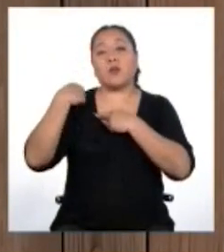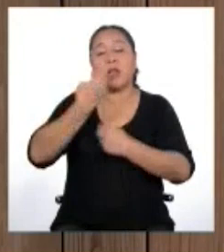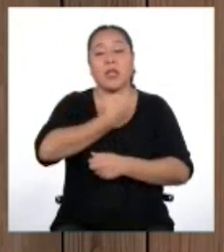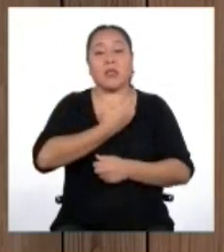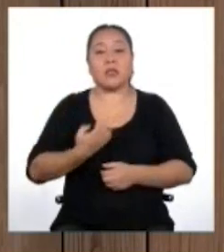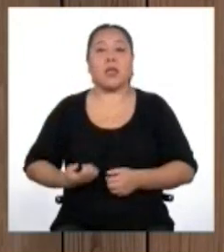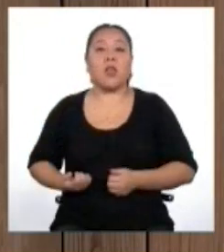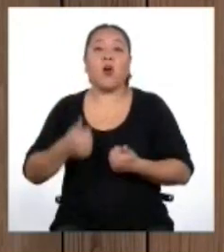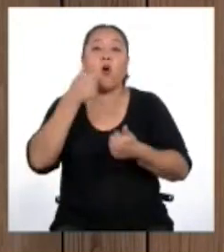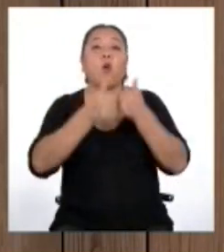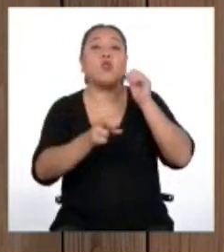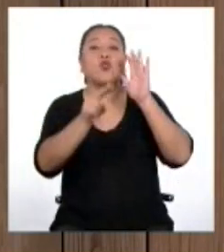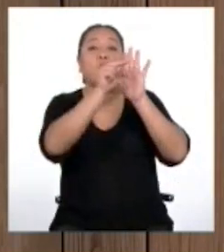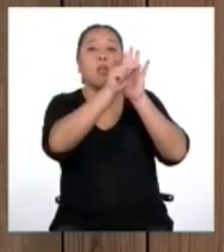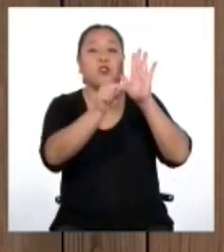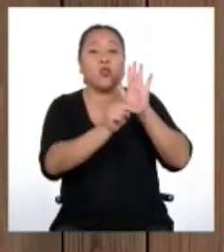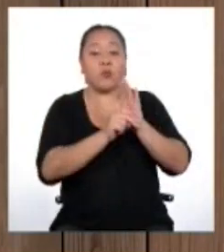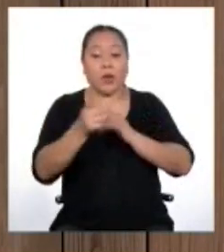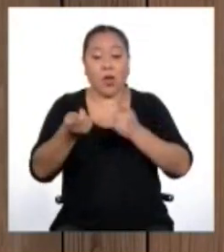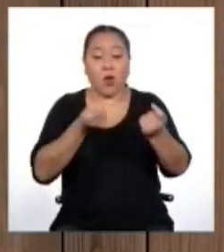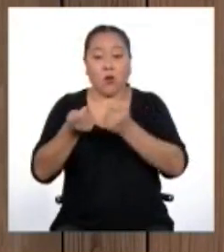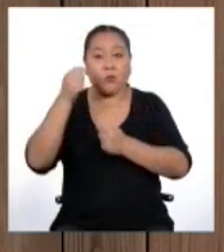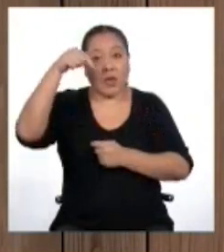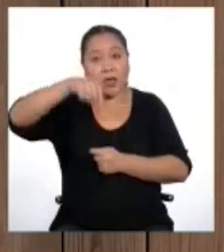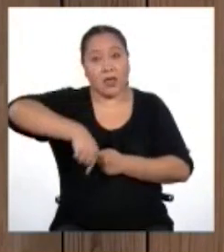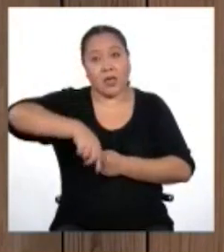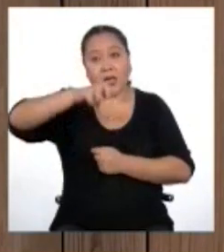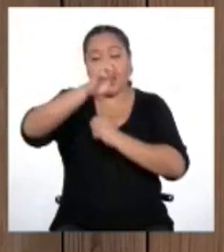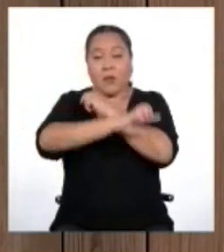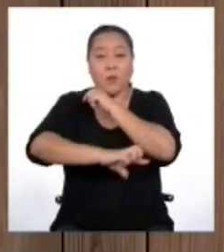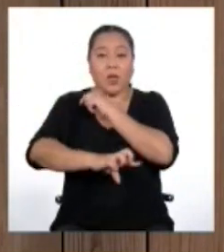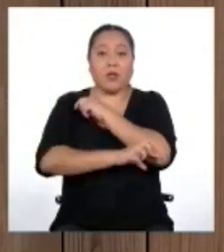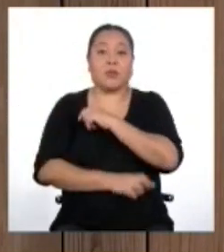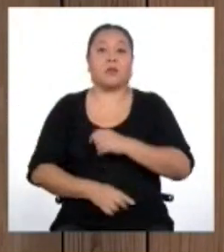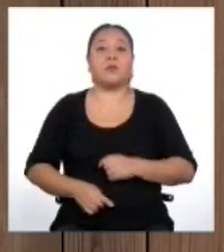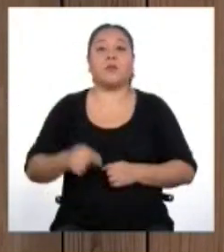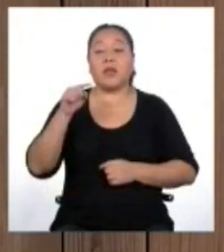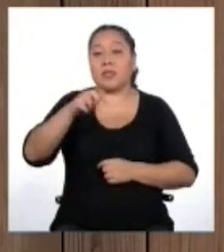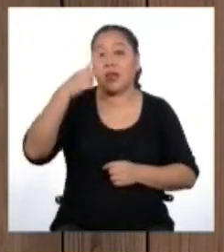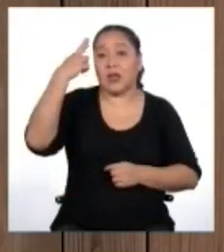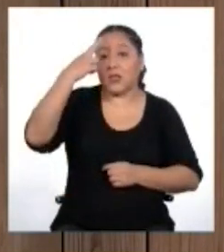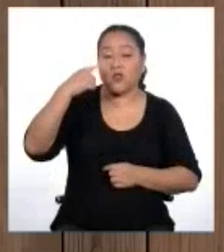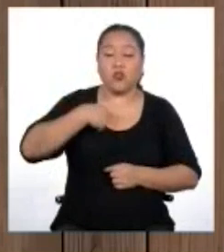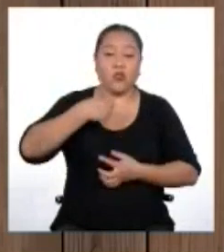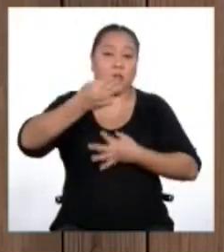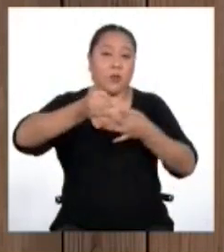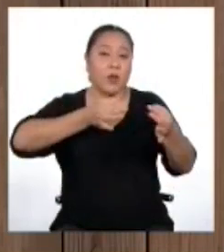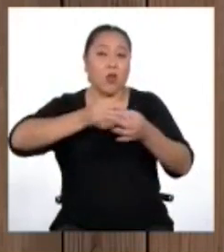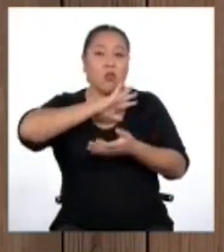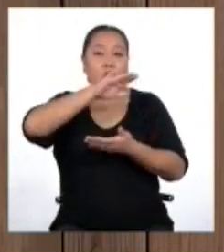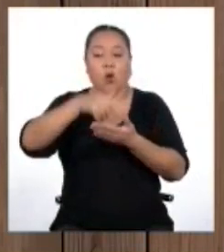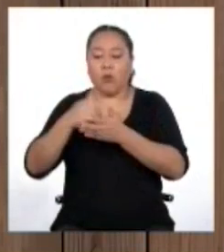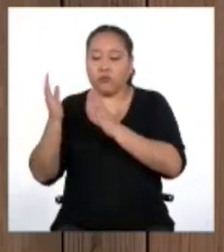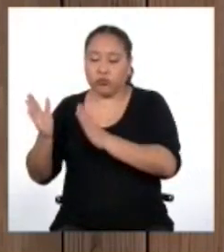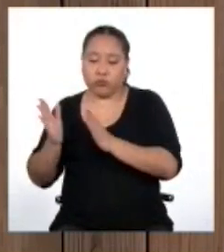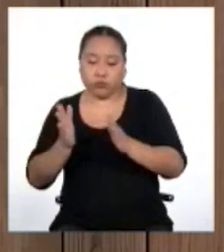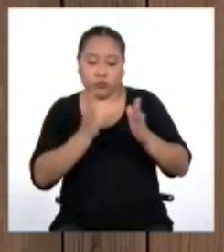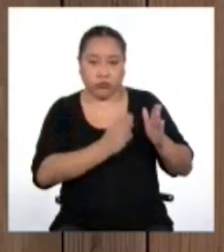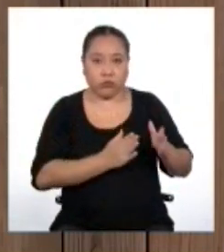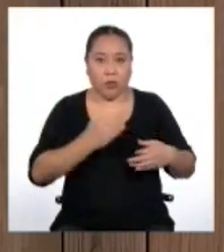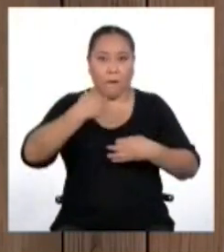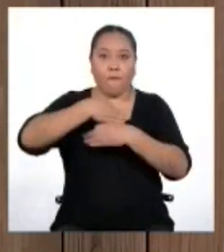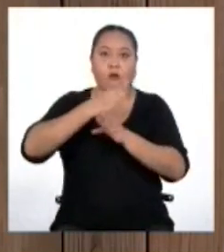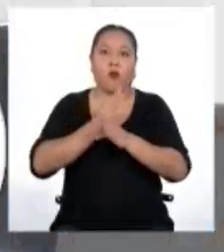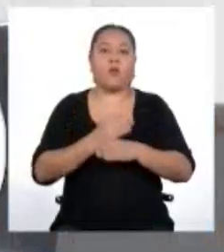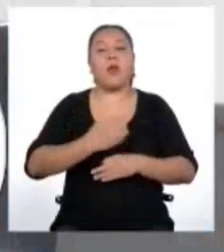normas que rigen en nuestro país. Por algo, ahora te he explicado toda la estructura del Estado y cuáles son